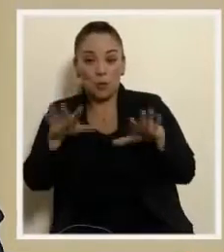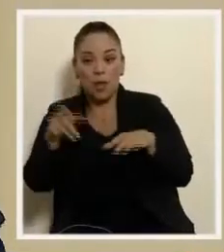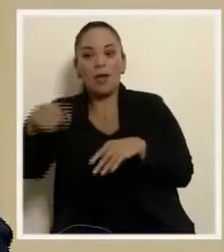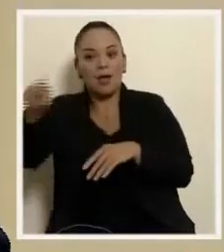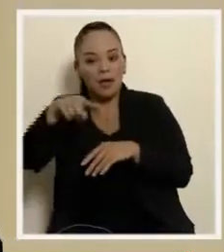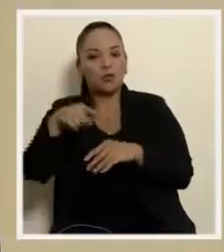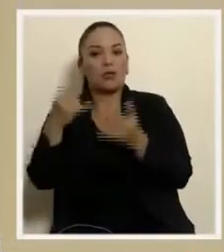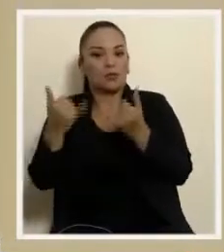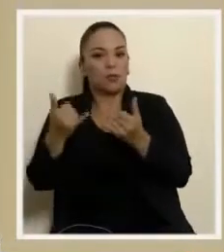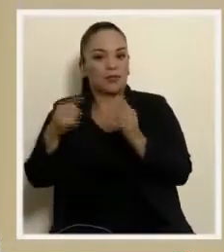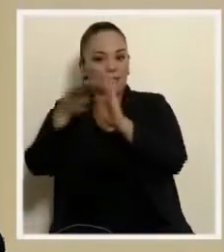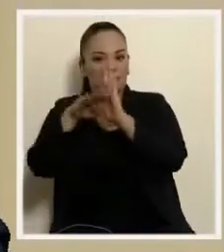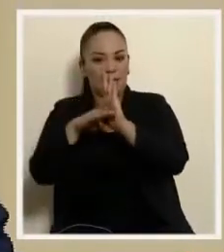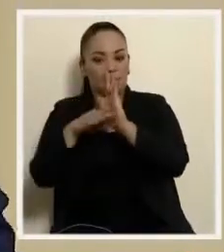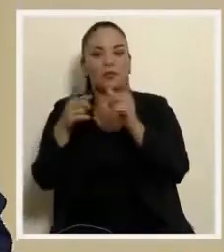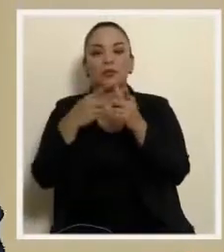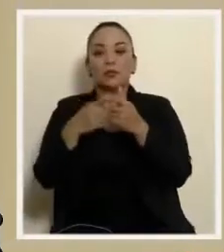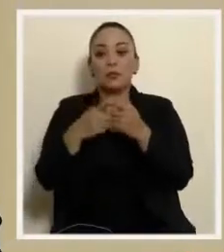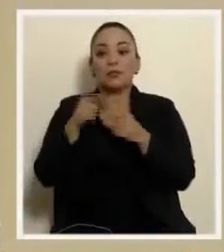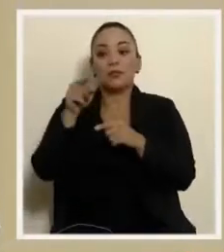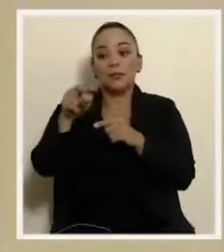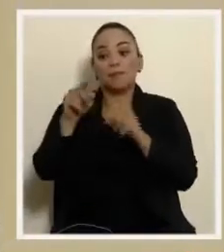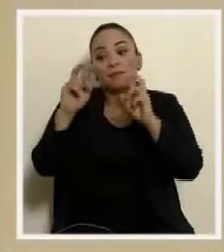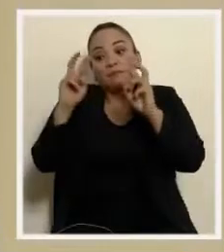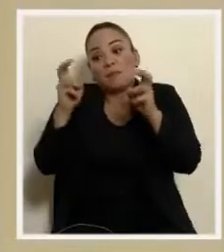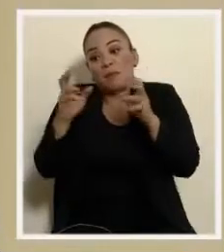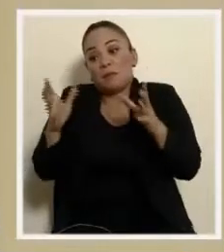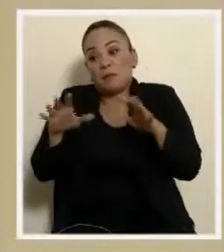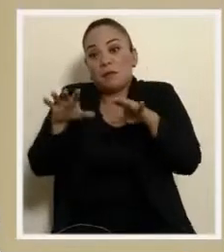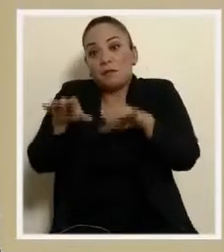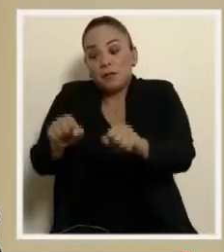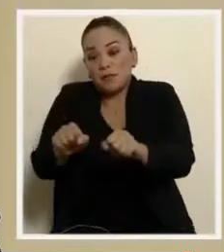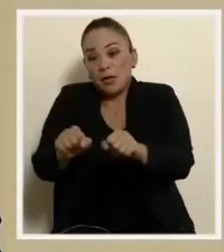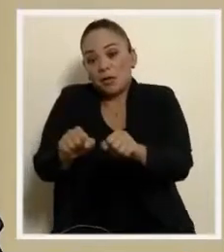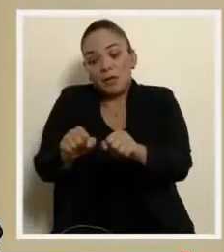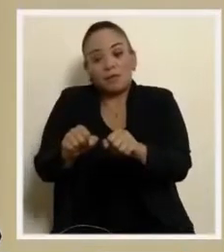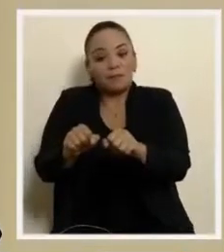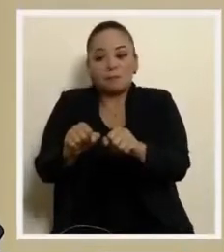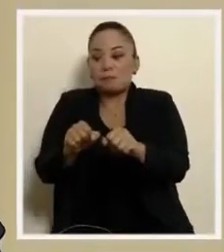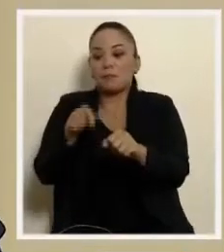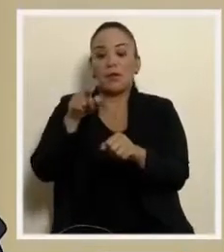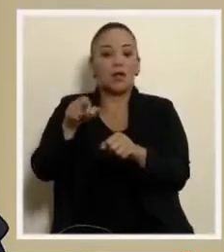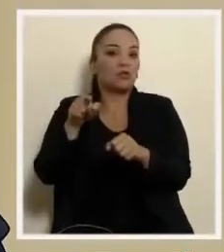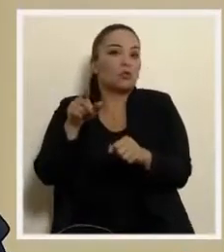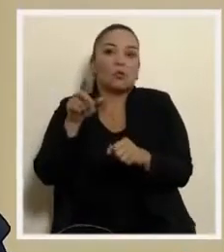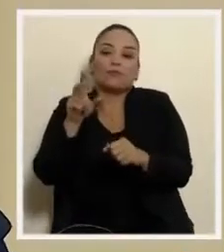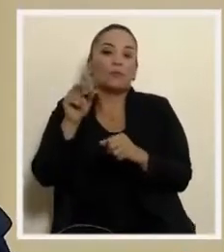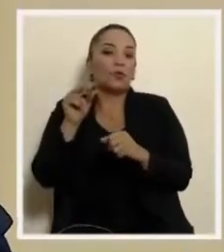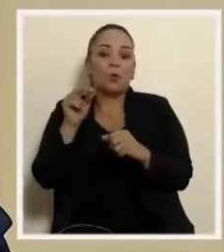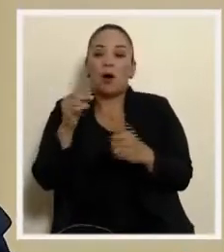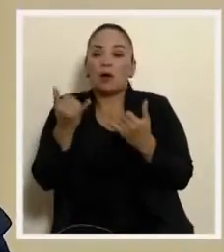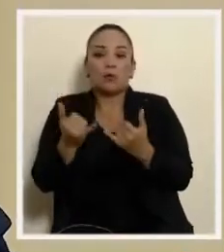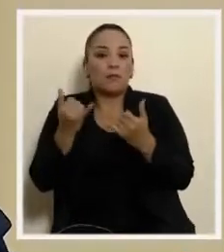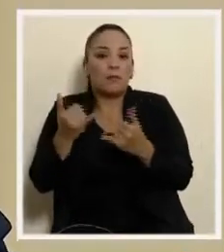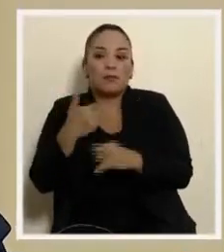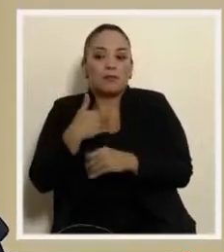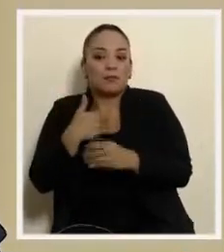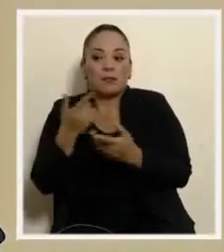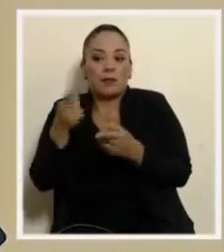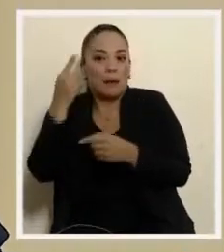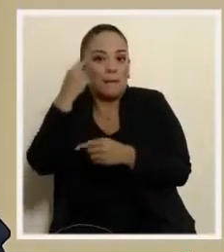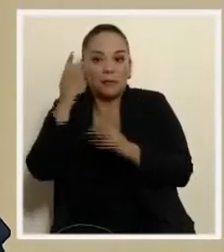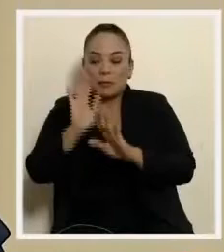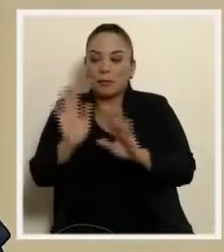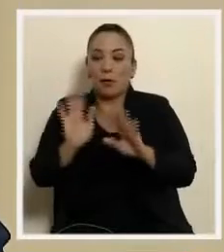datos y en términos de reserva no es una consideración que en este momento se tenga. Recordemos